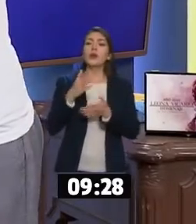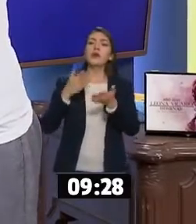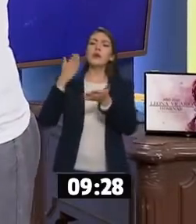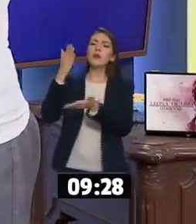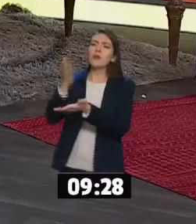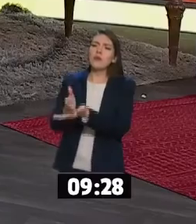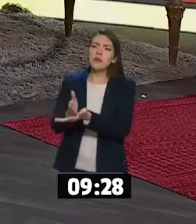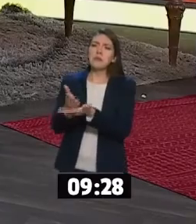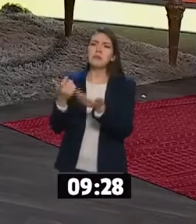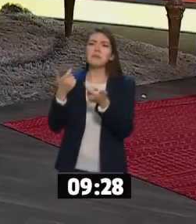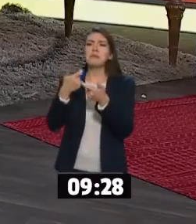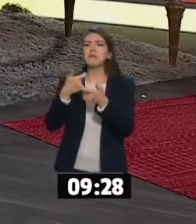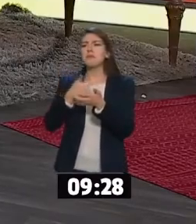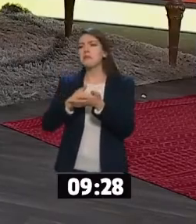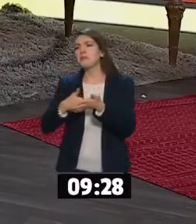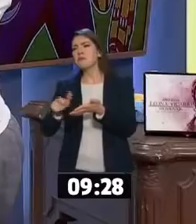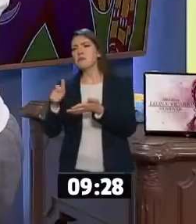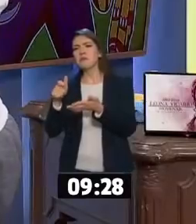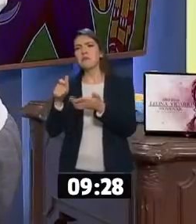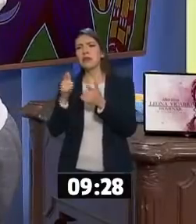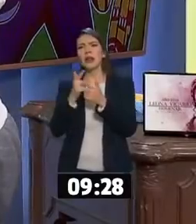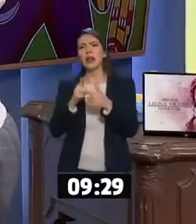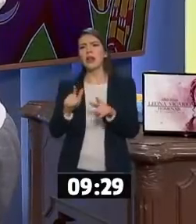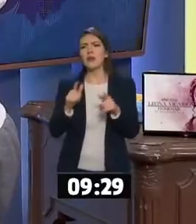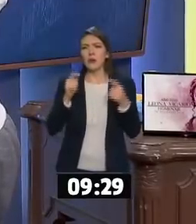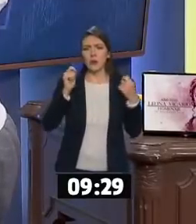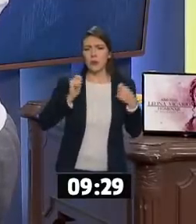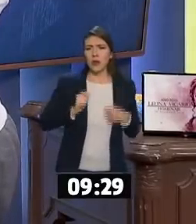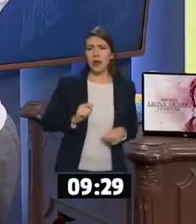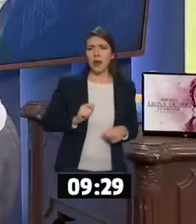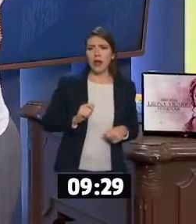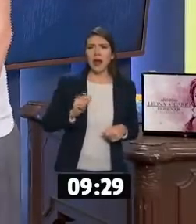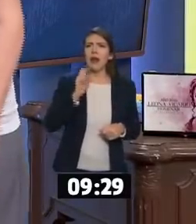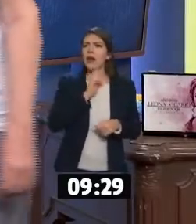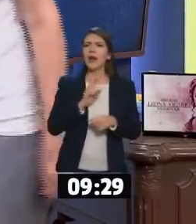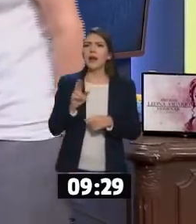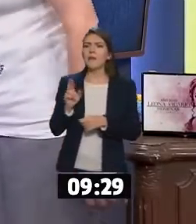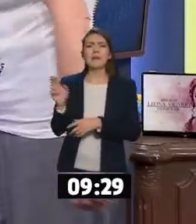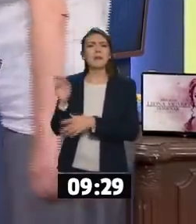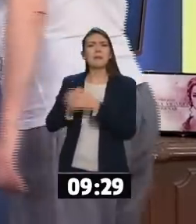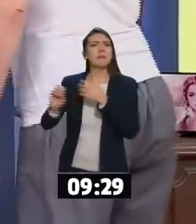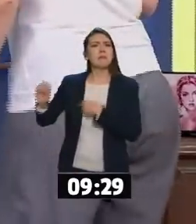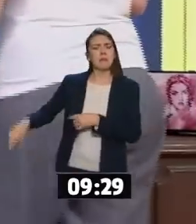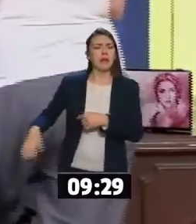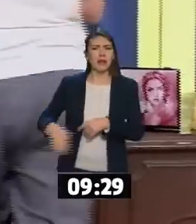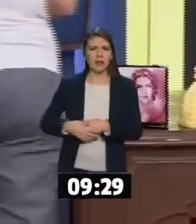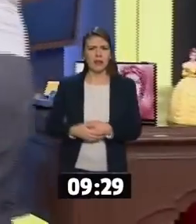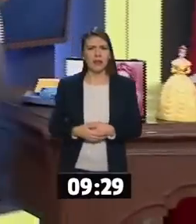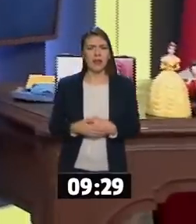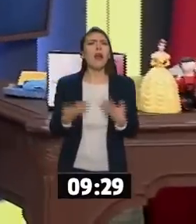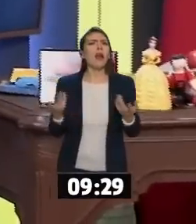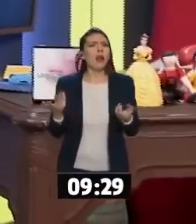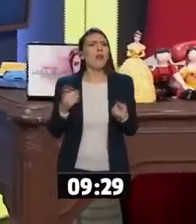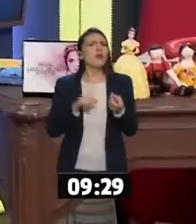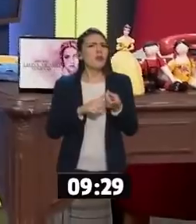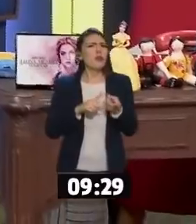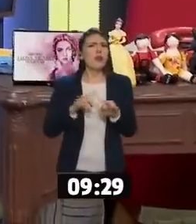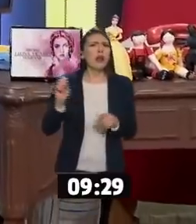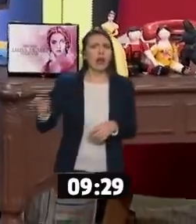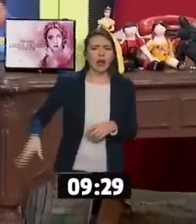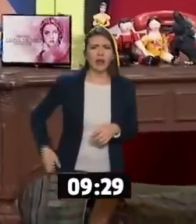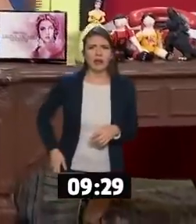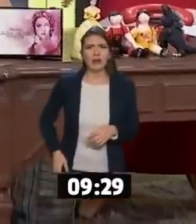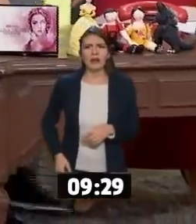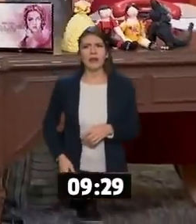una blusita, y entonces rápido se desechaba. ¿Y dónde se tira? Ay, es que ese es el problema. Pues es que las Ese cosas